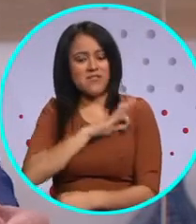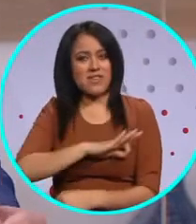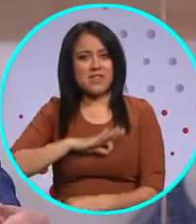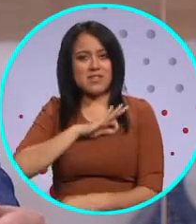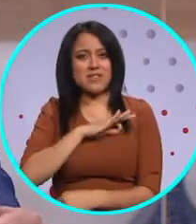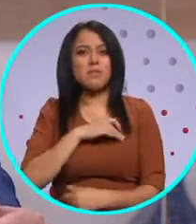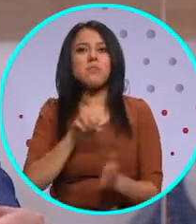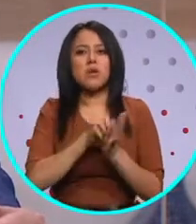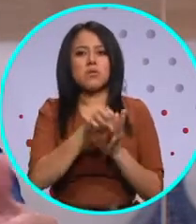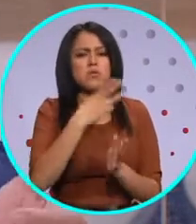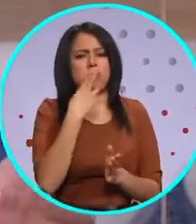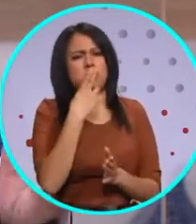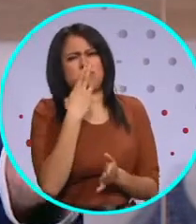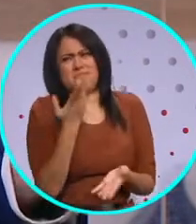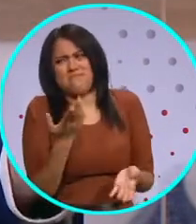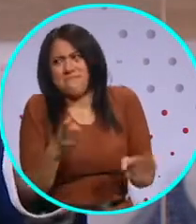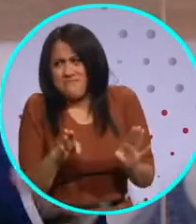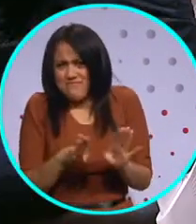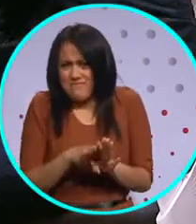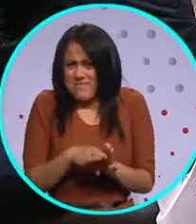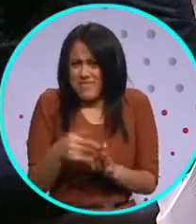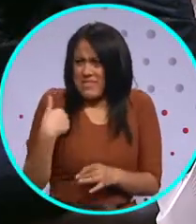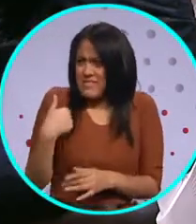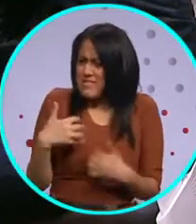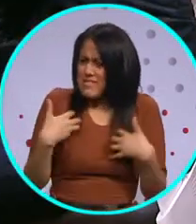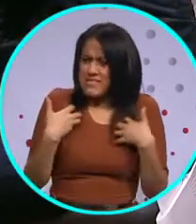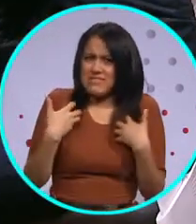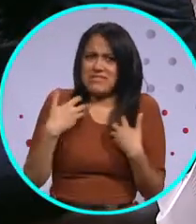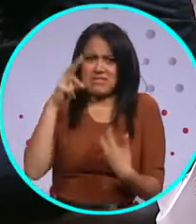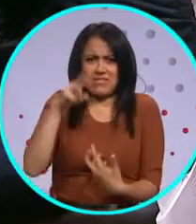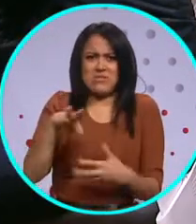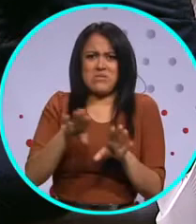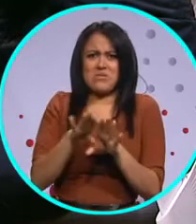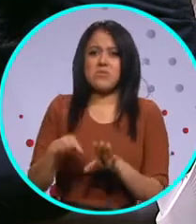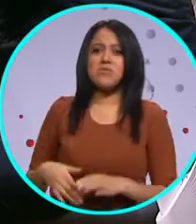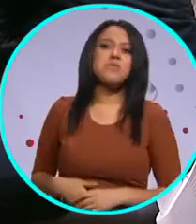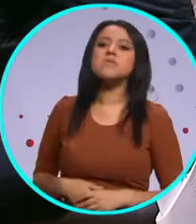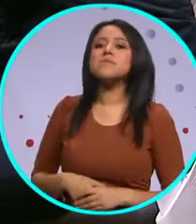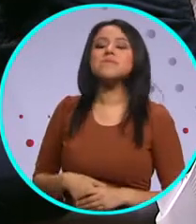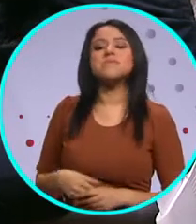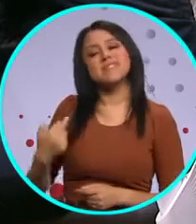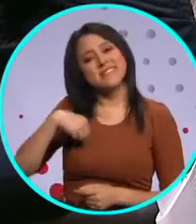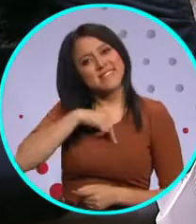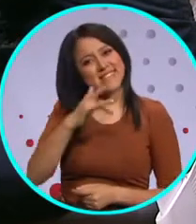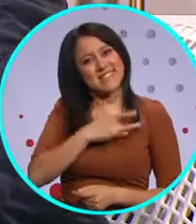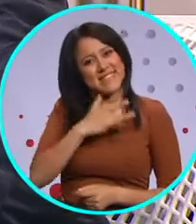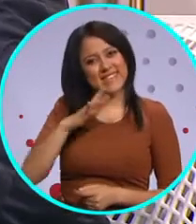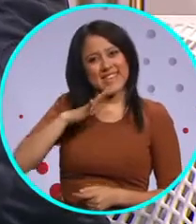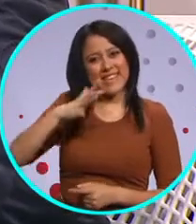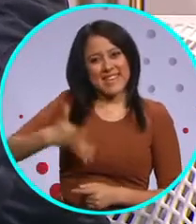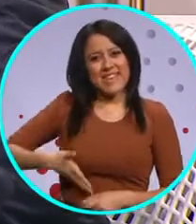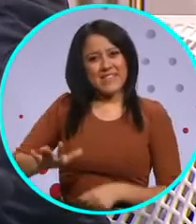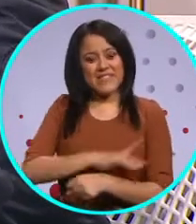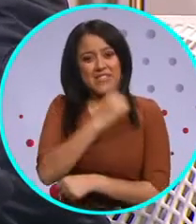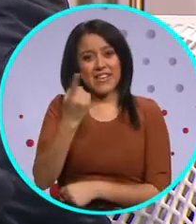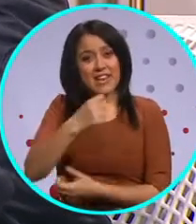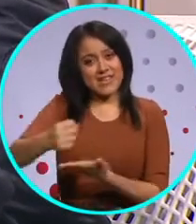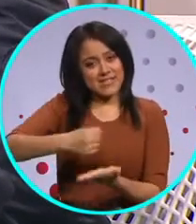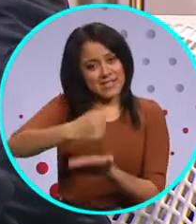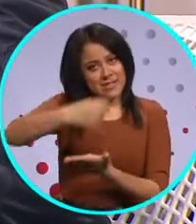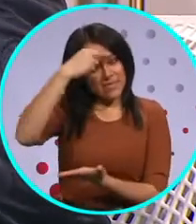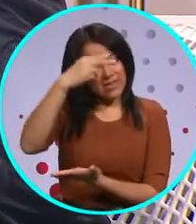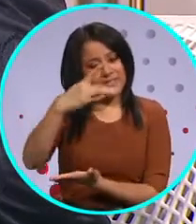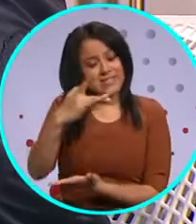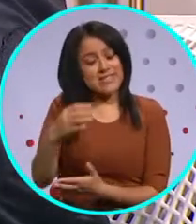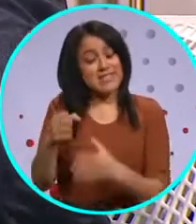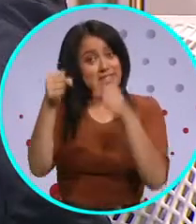del cigarro que por qué se llamaba bueno qué coraje me dio me llenó de ira jorge pero lo queremos estar es orgullosos porque nuestra ciudad todavía de segura es